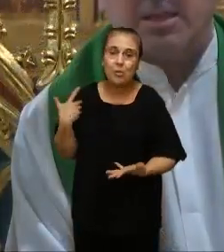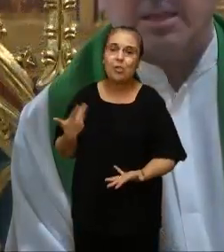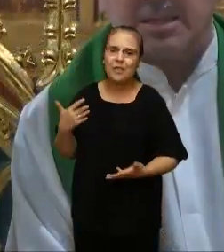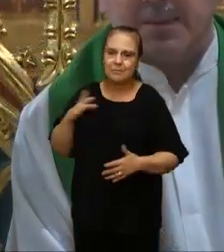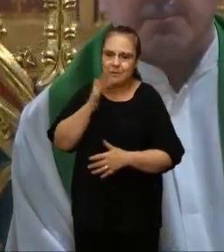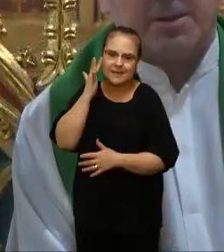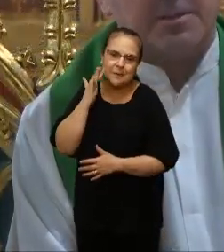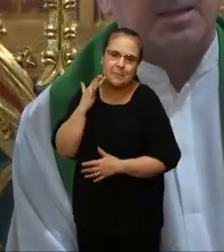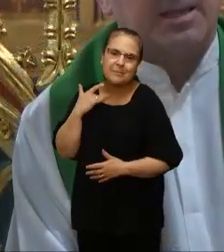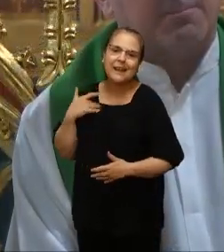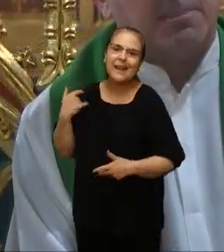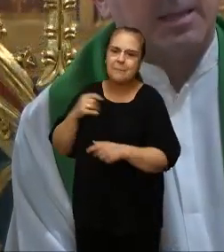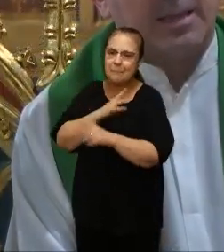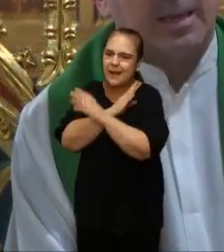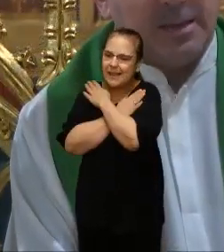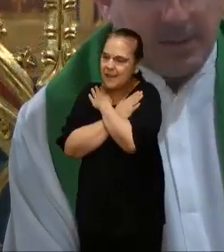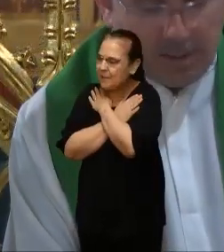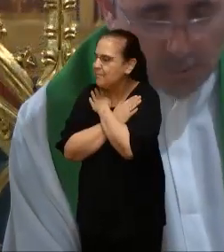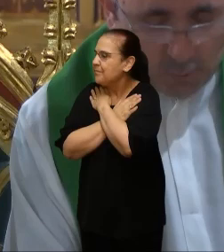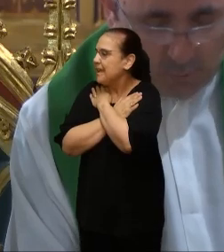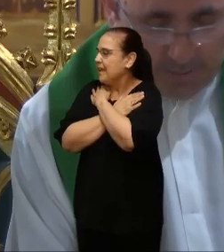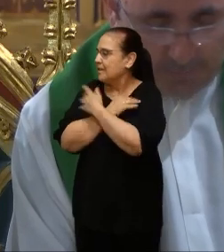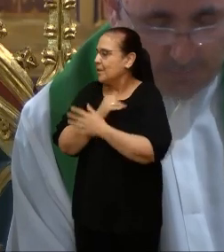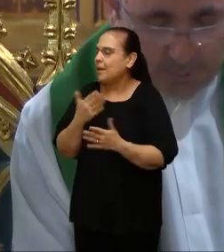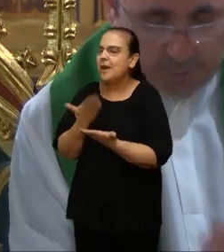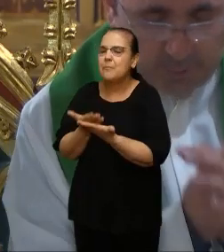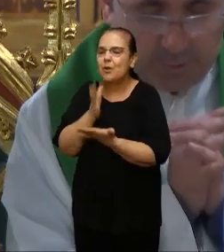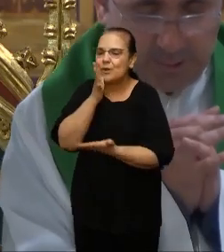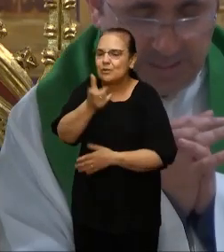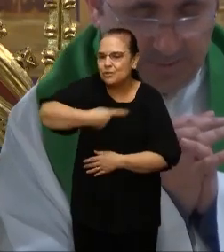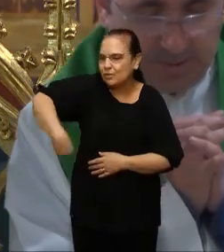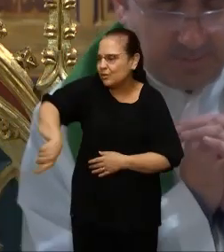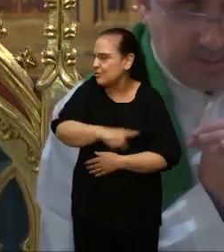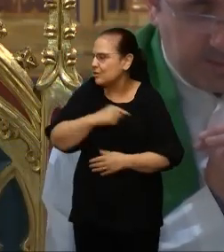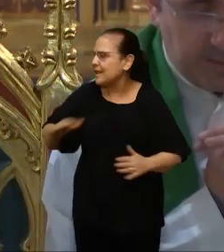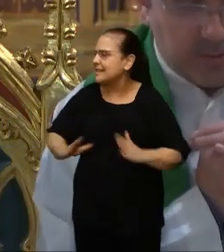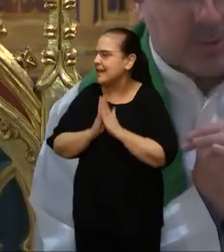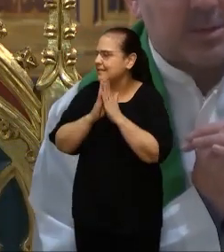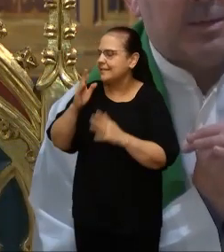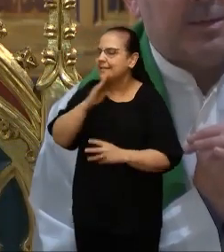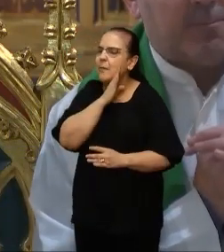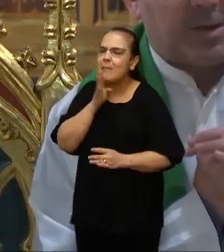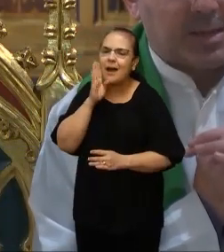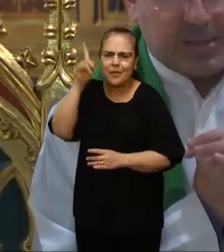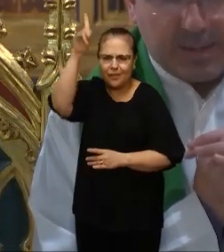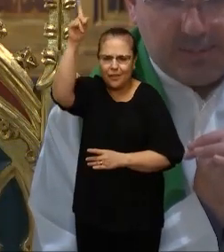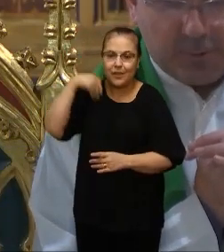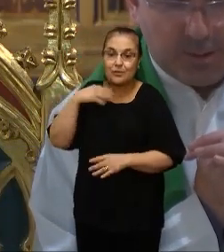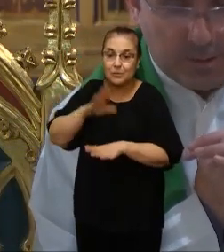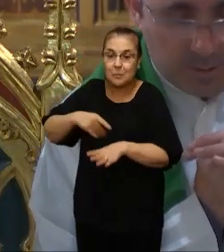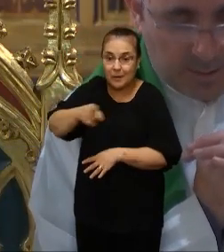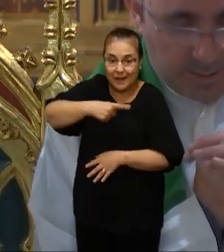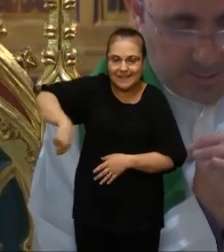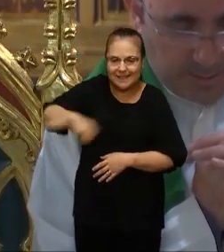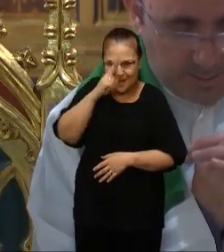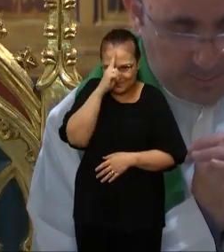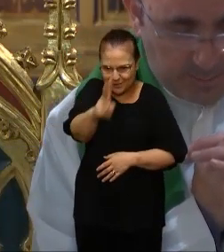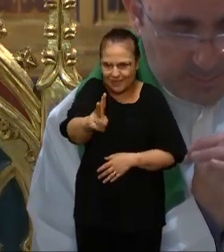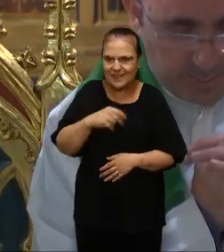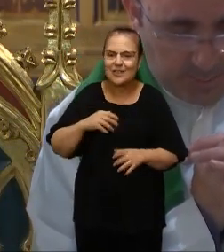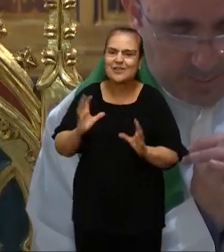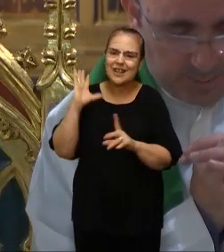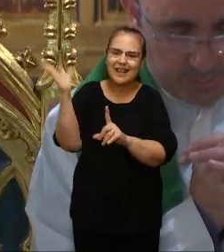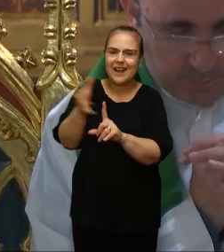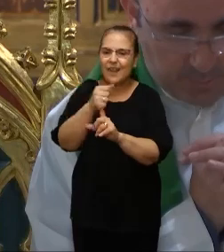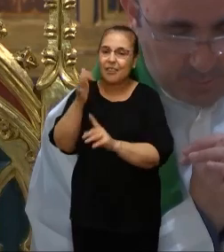oh dulce siempre Virgen María, ruega por nosotros, Santa Madre de Dios, para que seamos dignos de